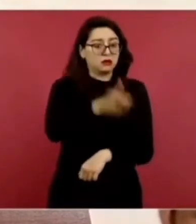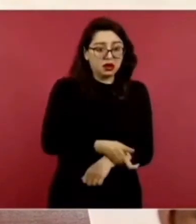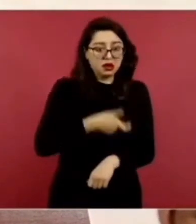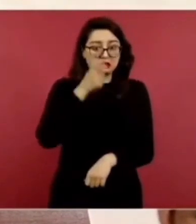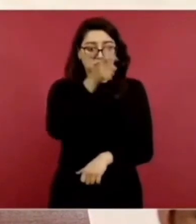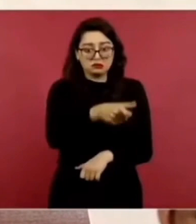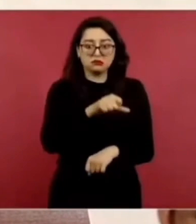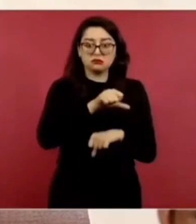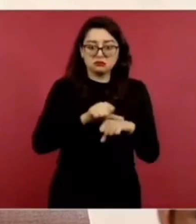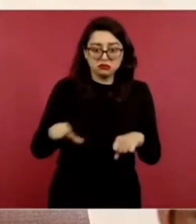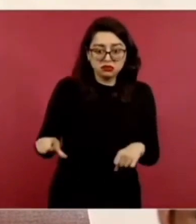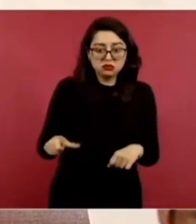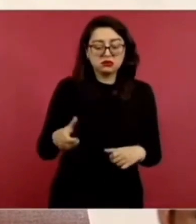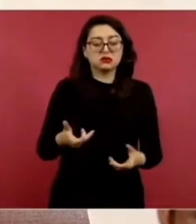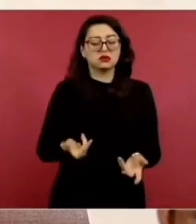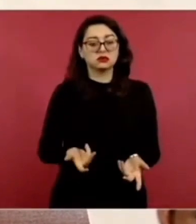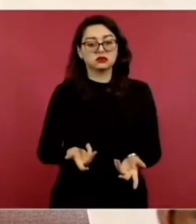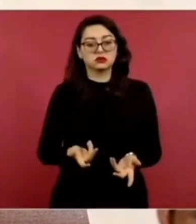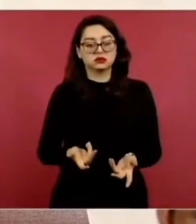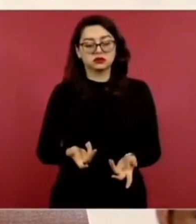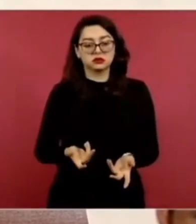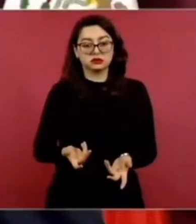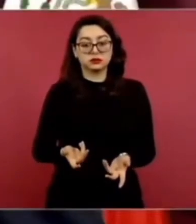intervenciones quirúrgicas